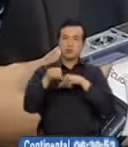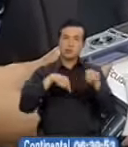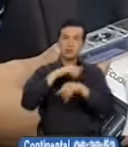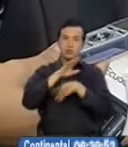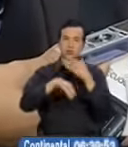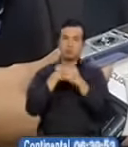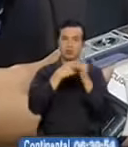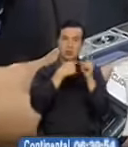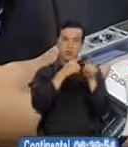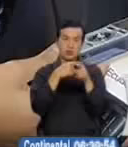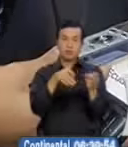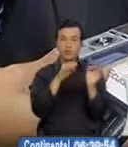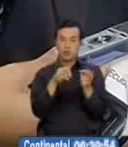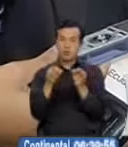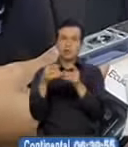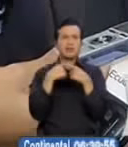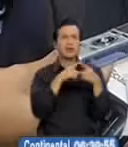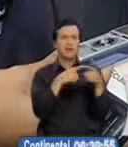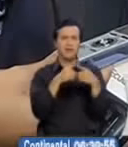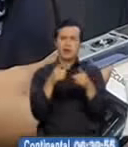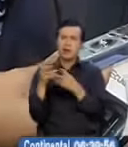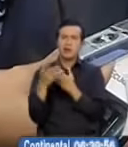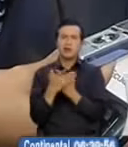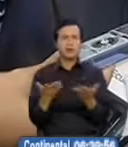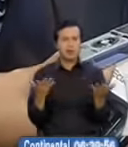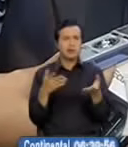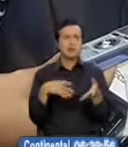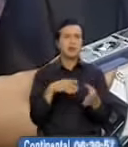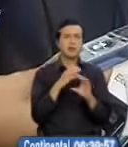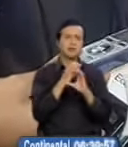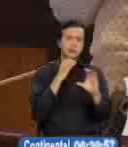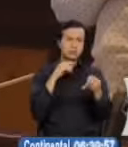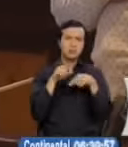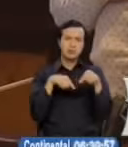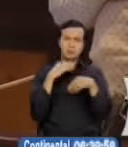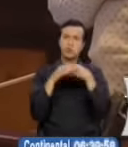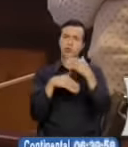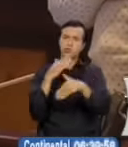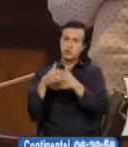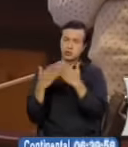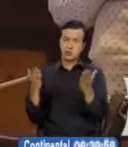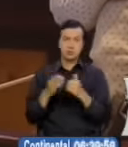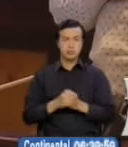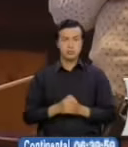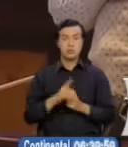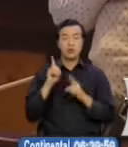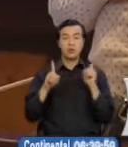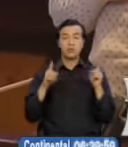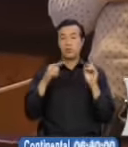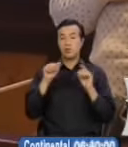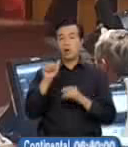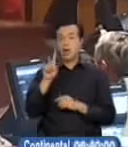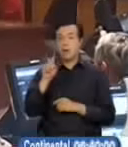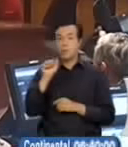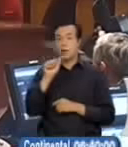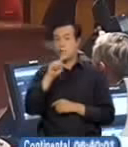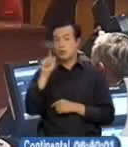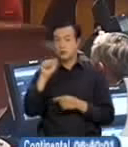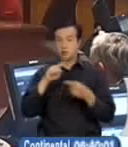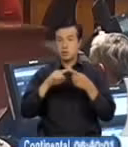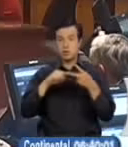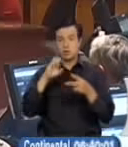Son diferentes modalidades de transporte que tienen que entrar en el proceso. En la oposición hubo sectores como Avanza y Creo que discrepan